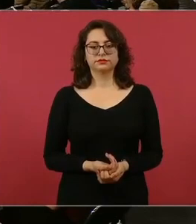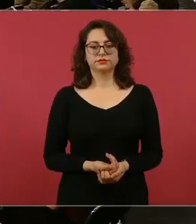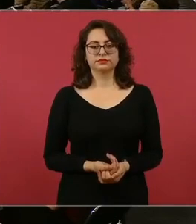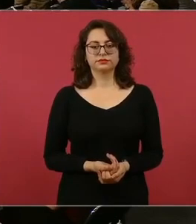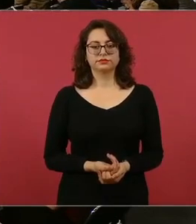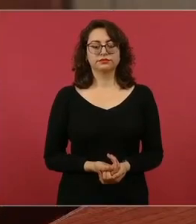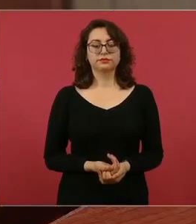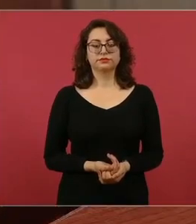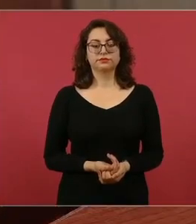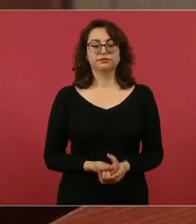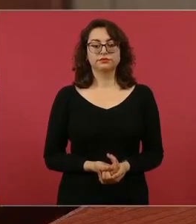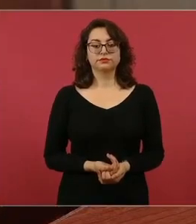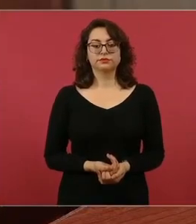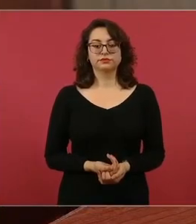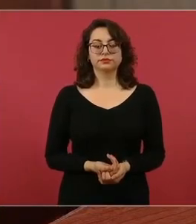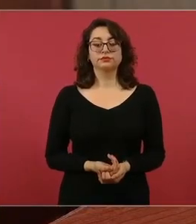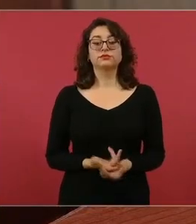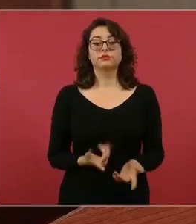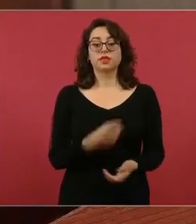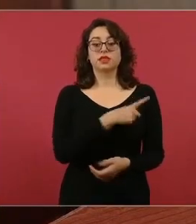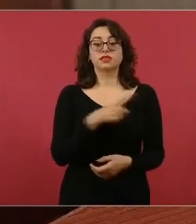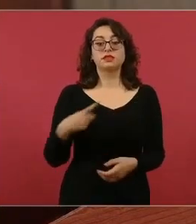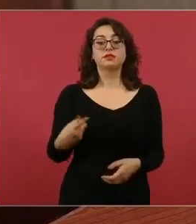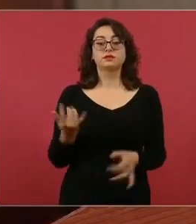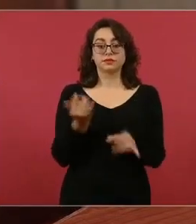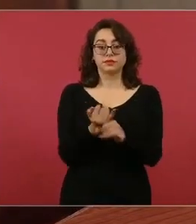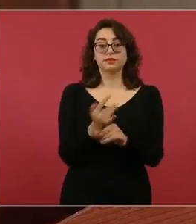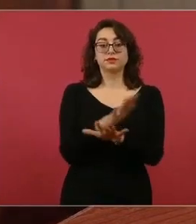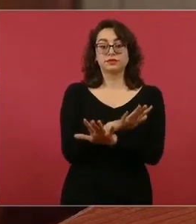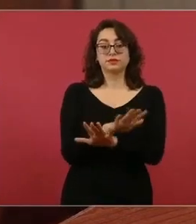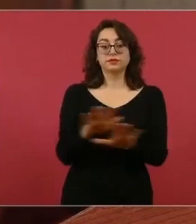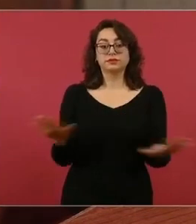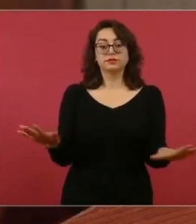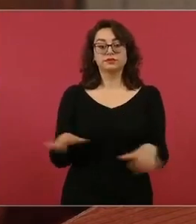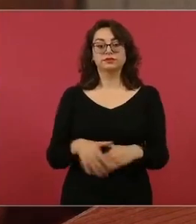Aquí abro un paréntesis para informar que ayer